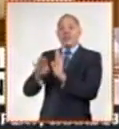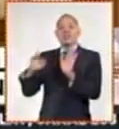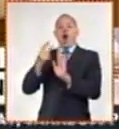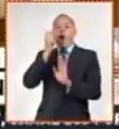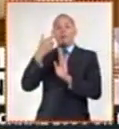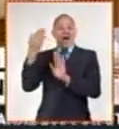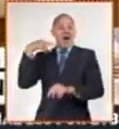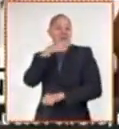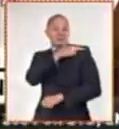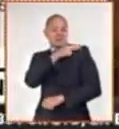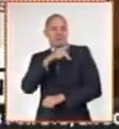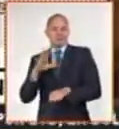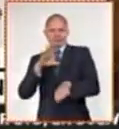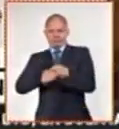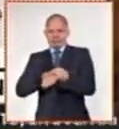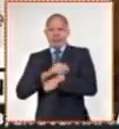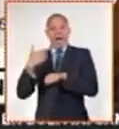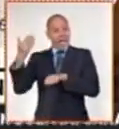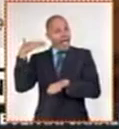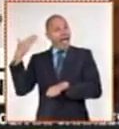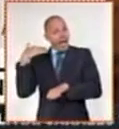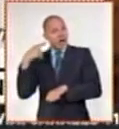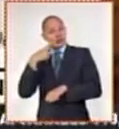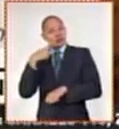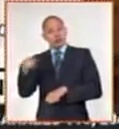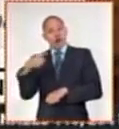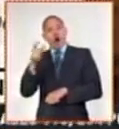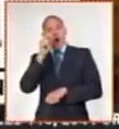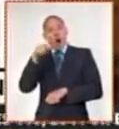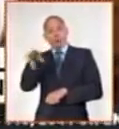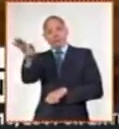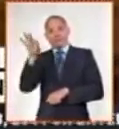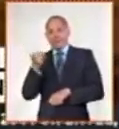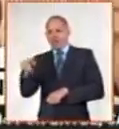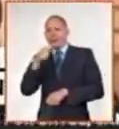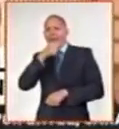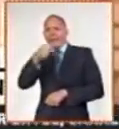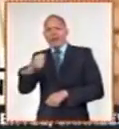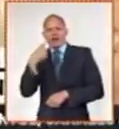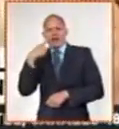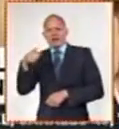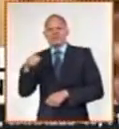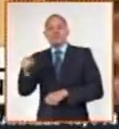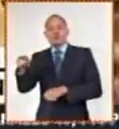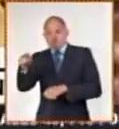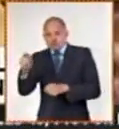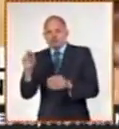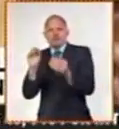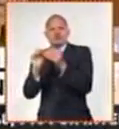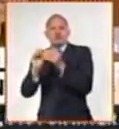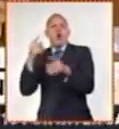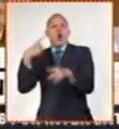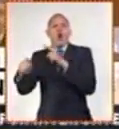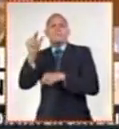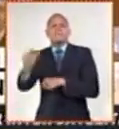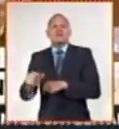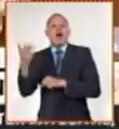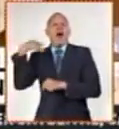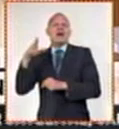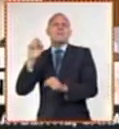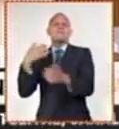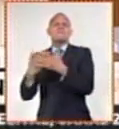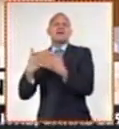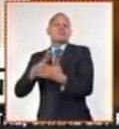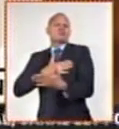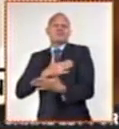por corrupción, cuyo testimonio fue fundamental en la acusación de los fiscales, tenía una relación estrecha con Nicolás Caputo, un empresario de obra pública